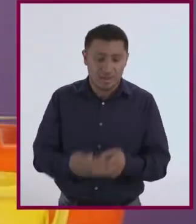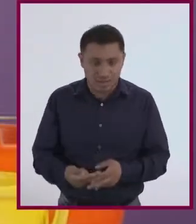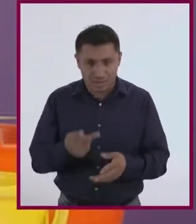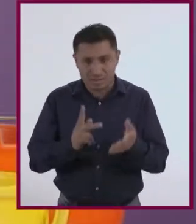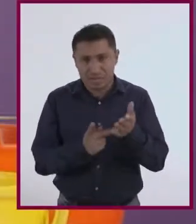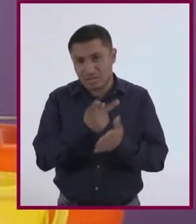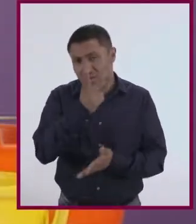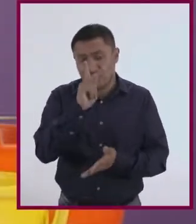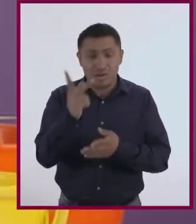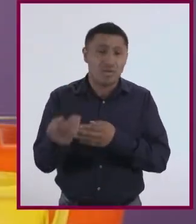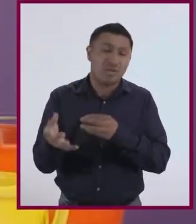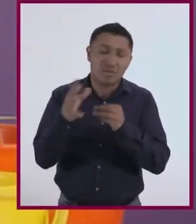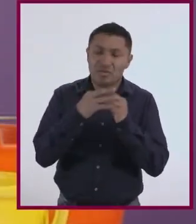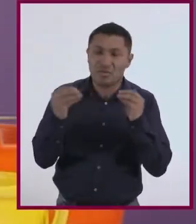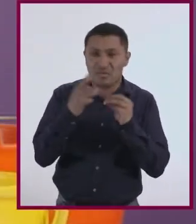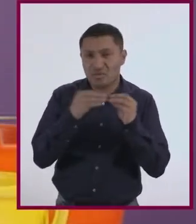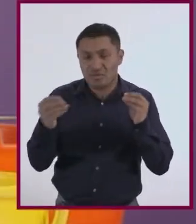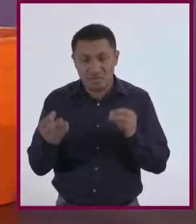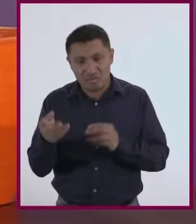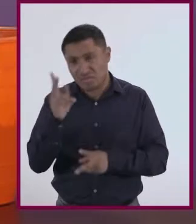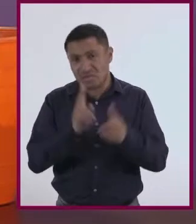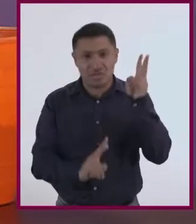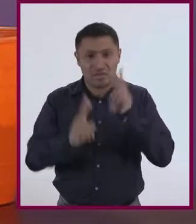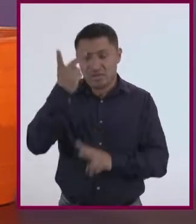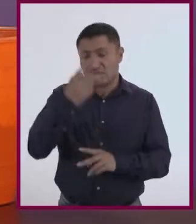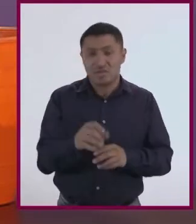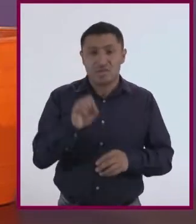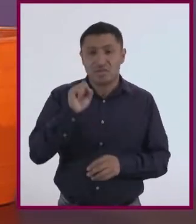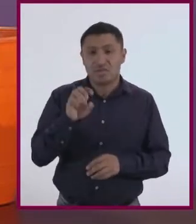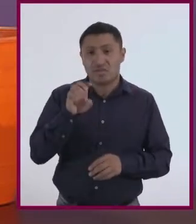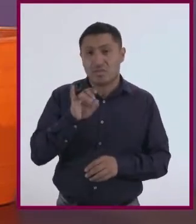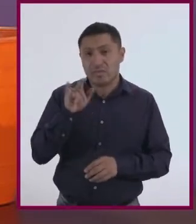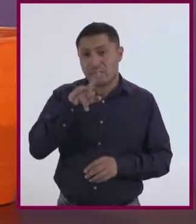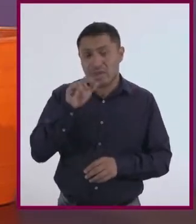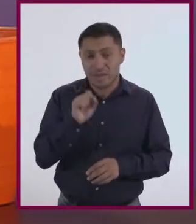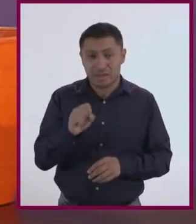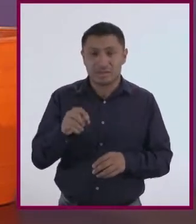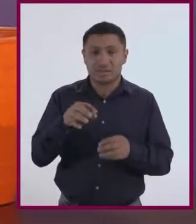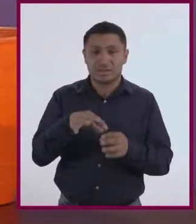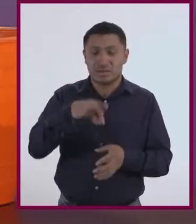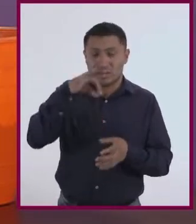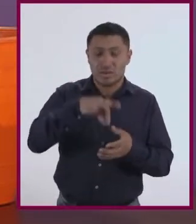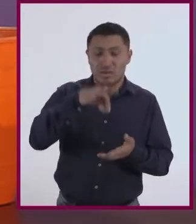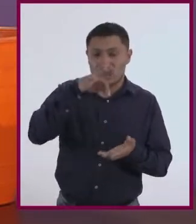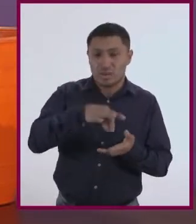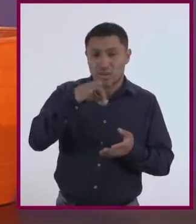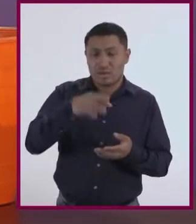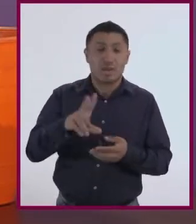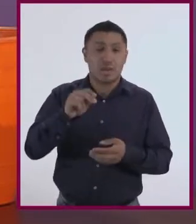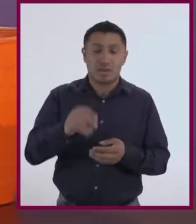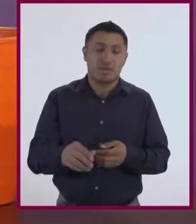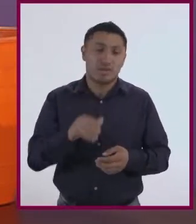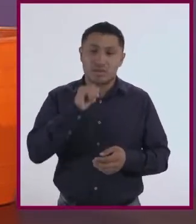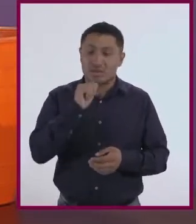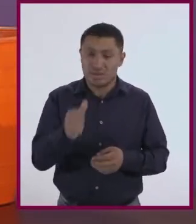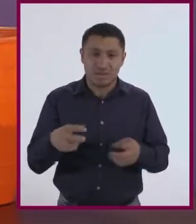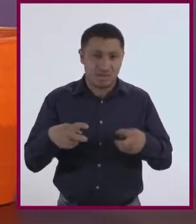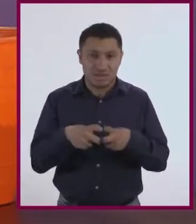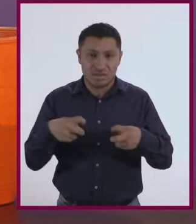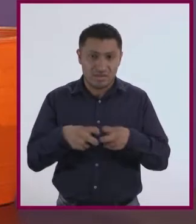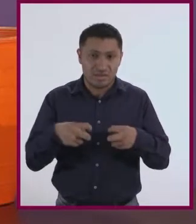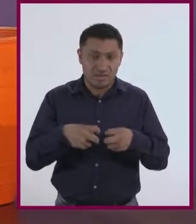todas las cáscaras de frutas y verduras crudas, semillas, bolsas de té, mientras no tengan plástico o grapas de